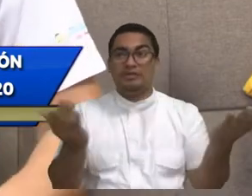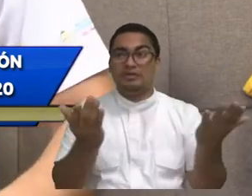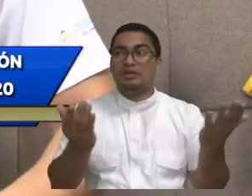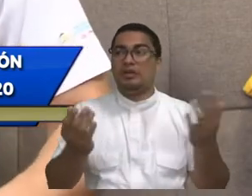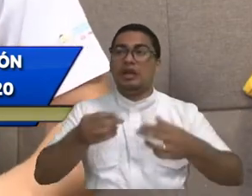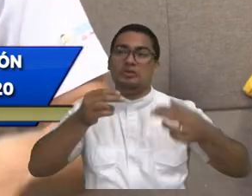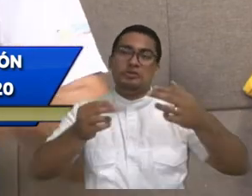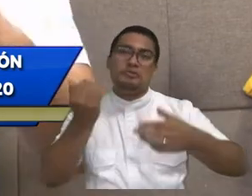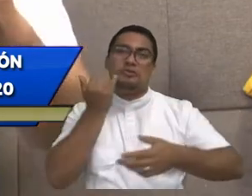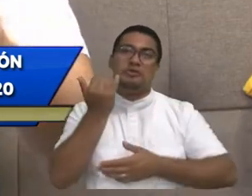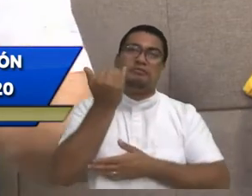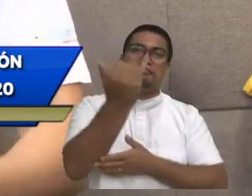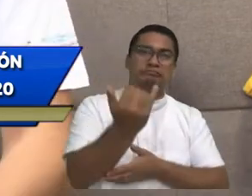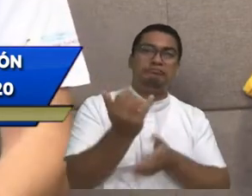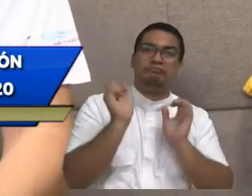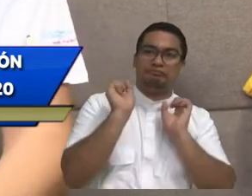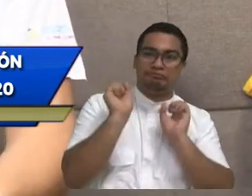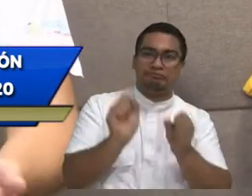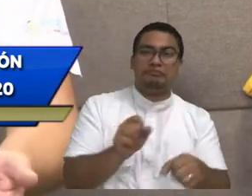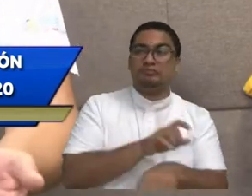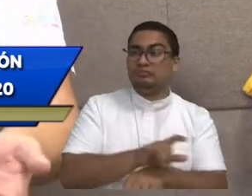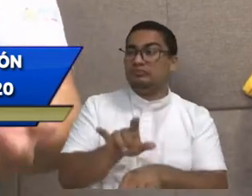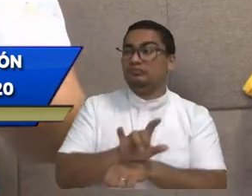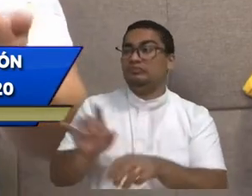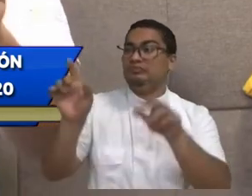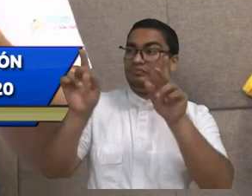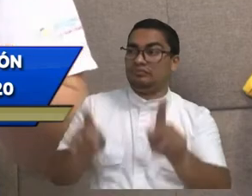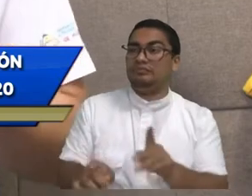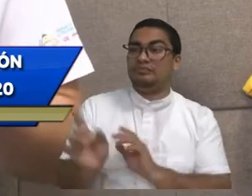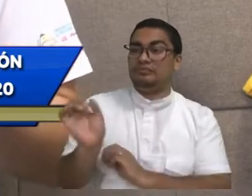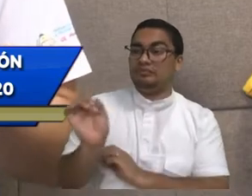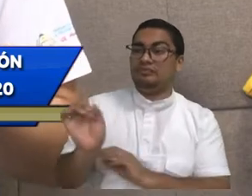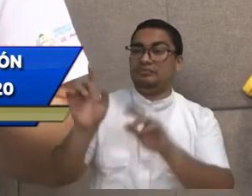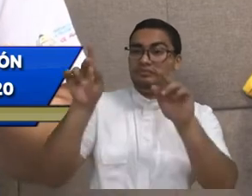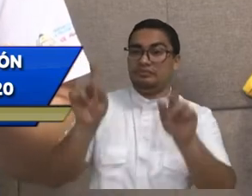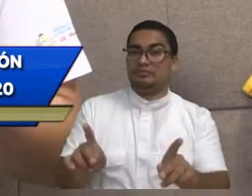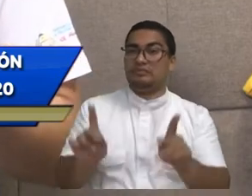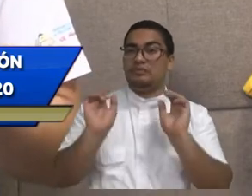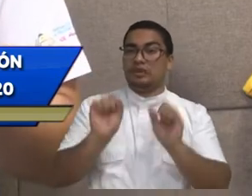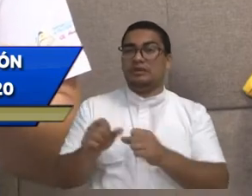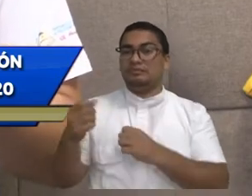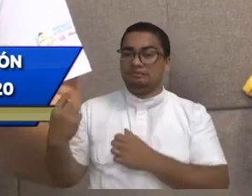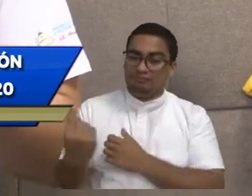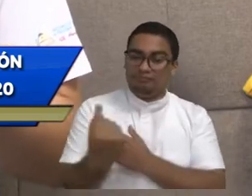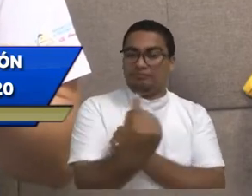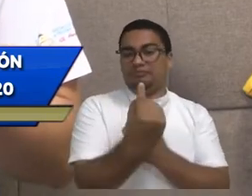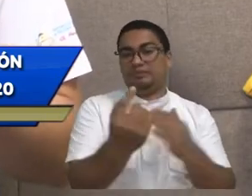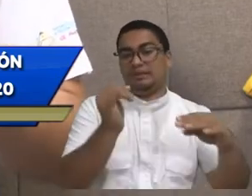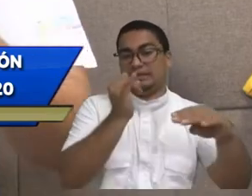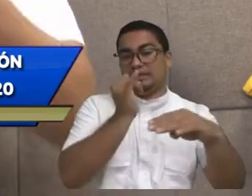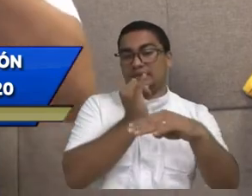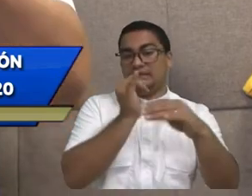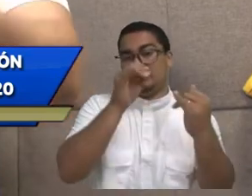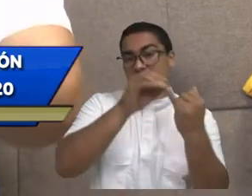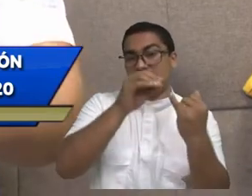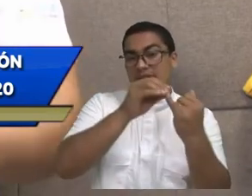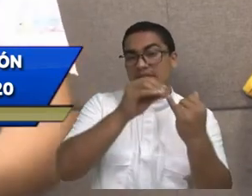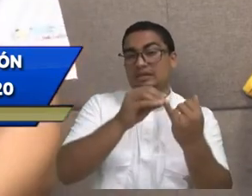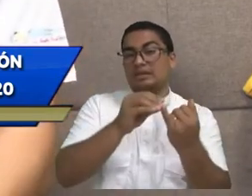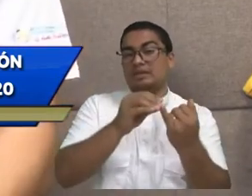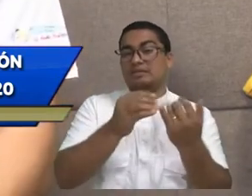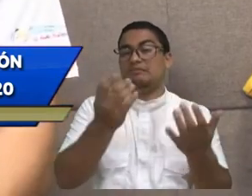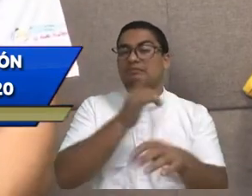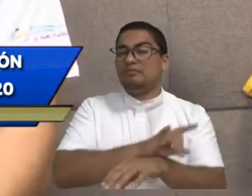y estamos en ese proceso de búsqueda también o sea con expectativa de que el protagonista llega al centro pero no nos quedamos sino que vamos a buscar